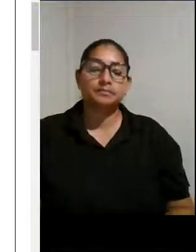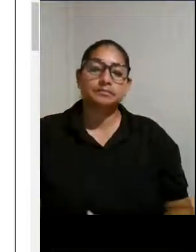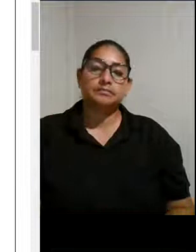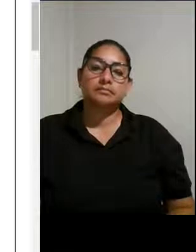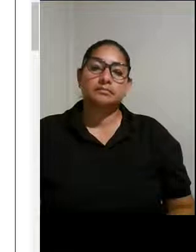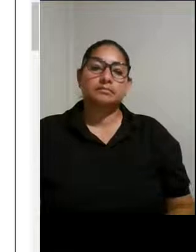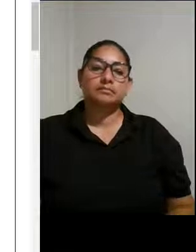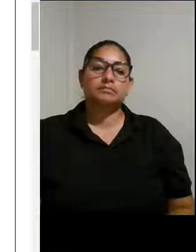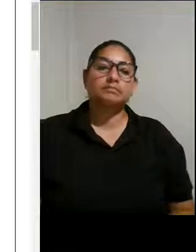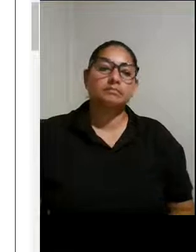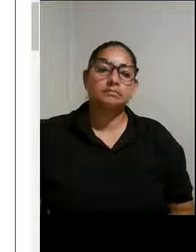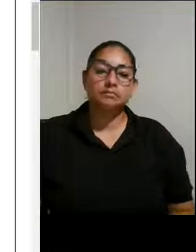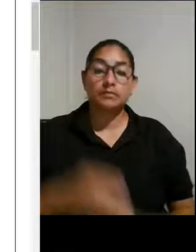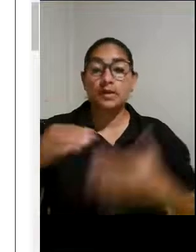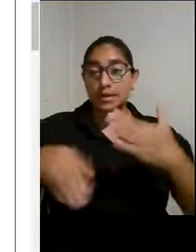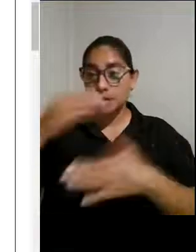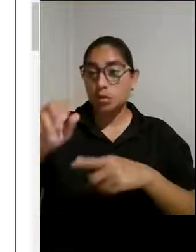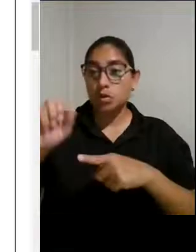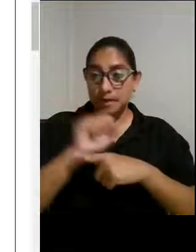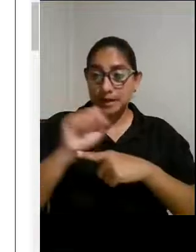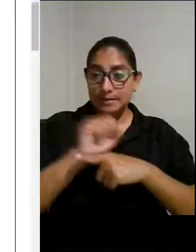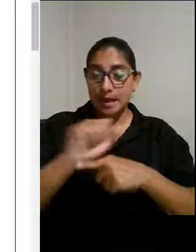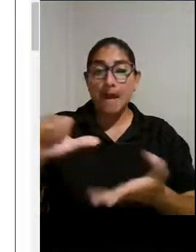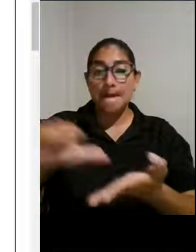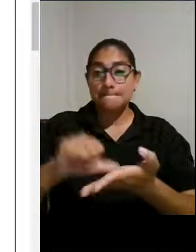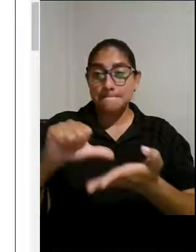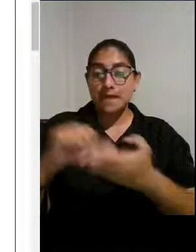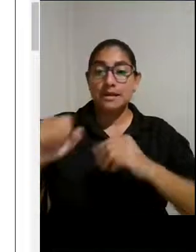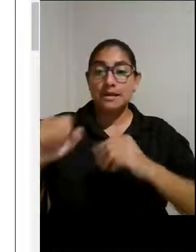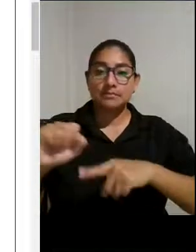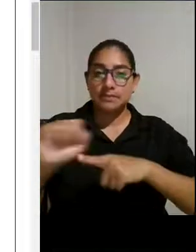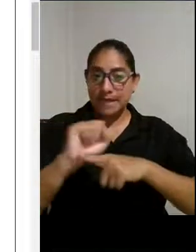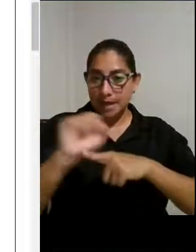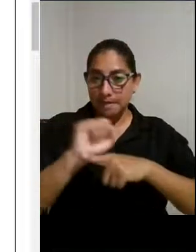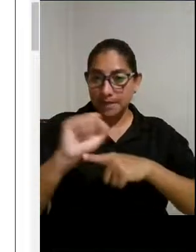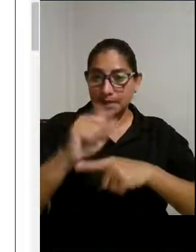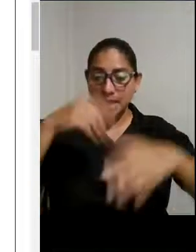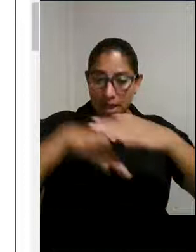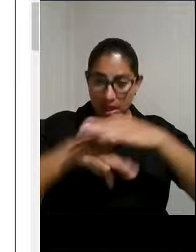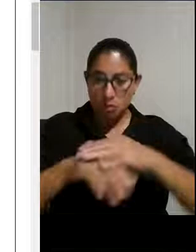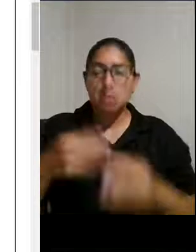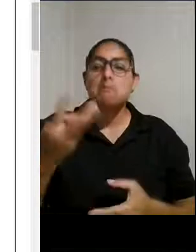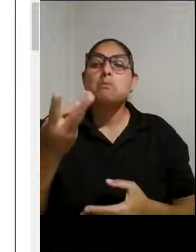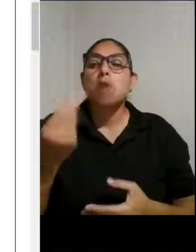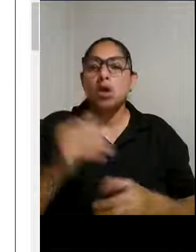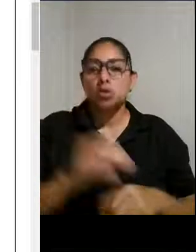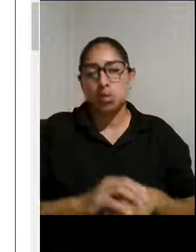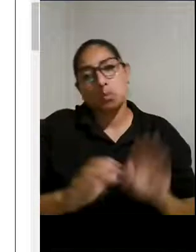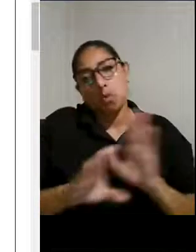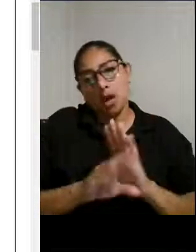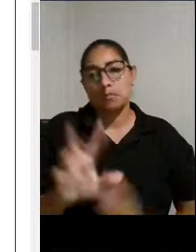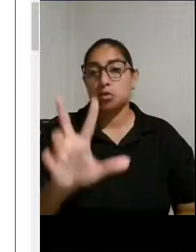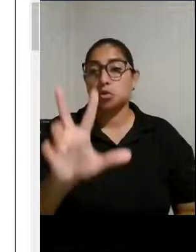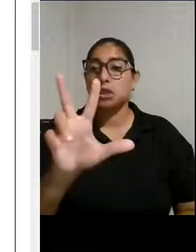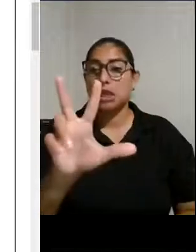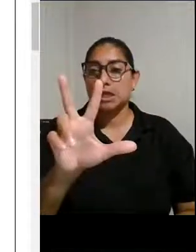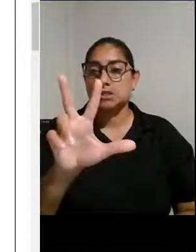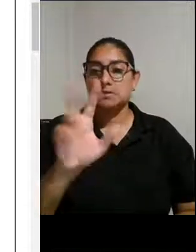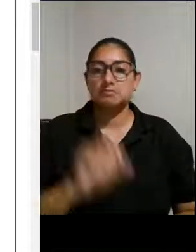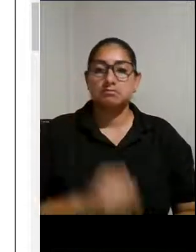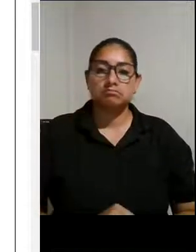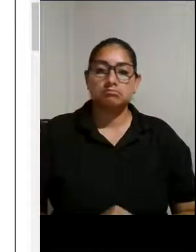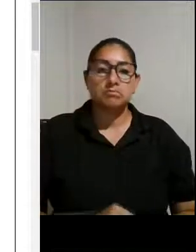ingresen a esta página. Ustedes pueden poner un valor inicial, por ejemplo, puedo poner 3, puedo